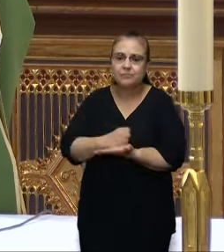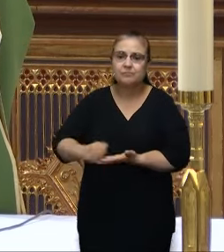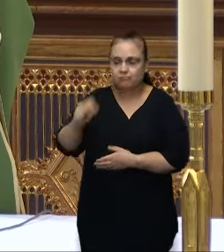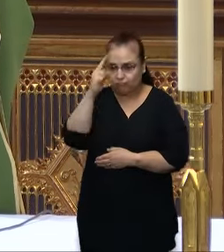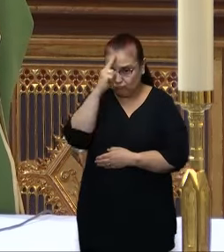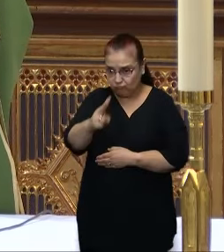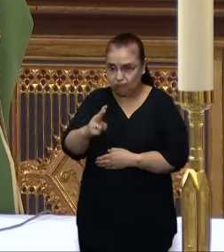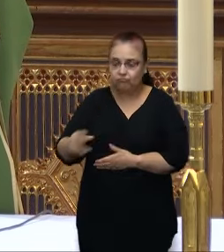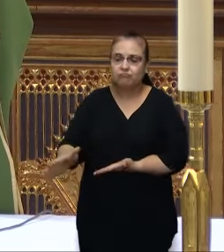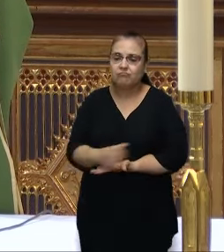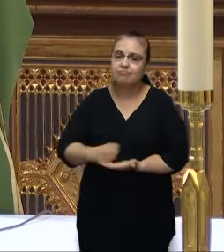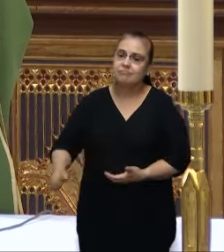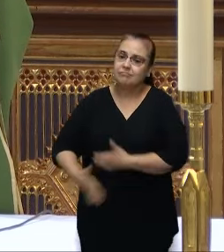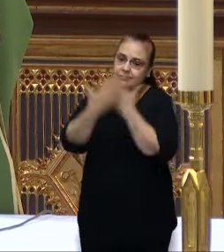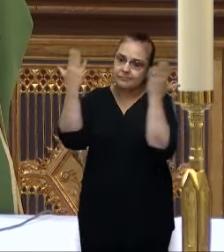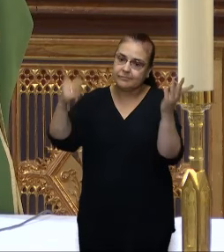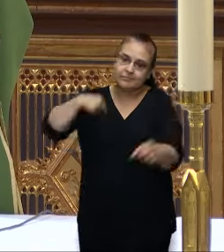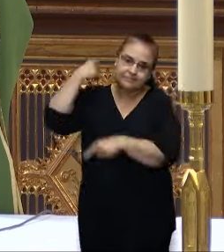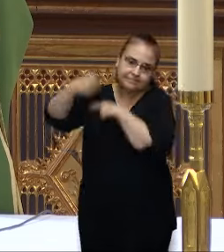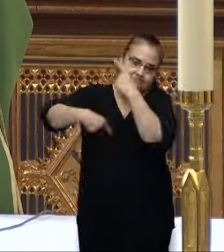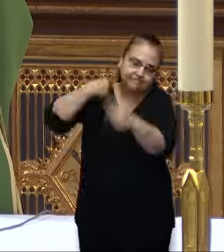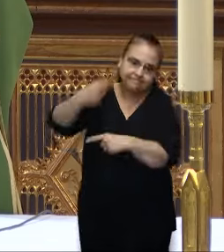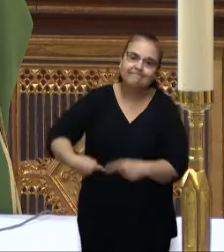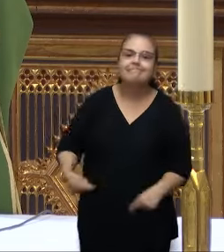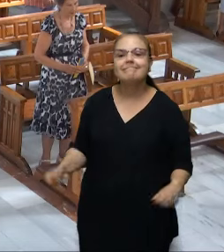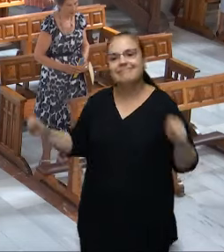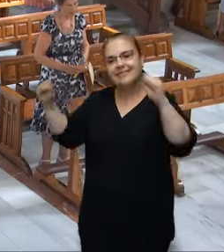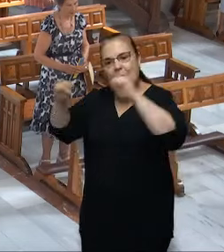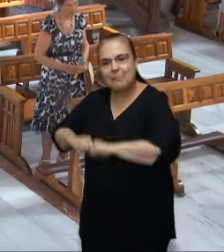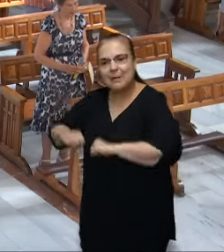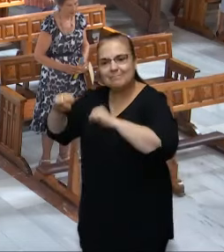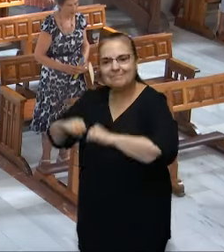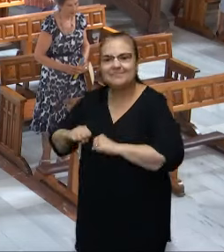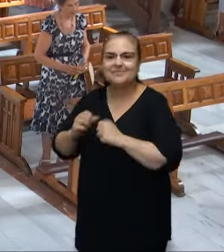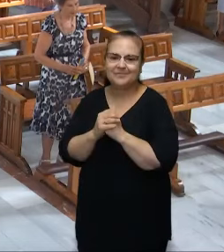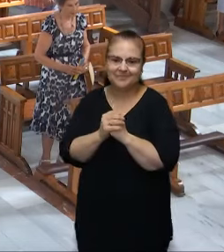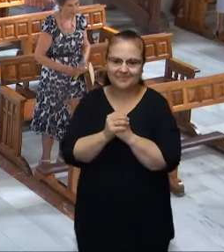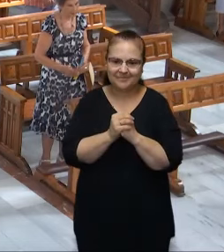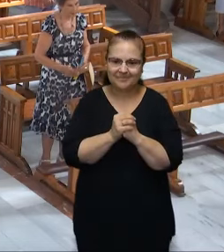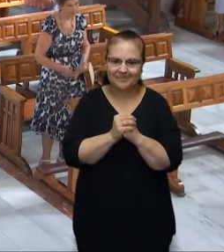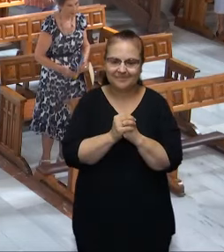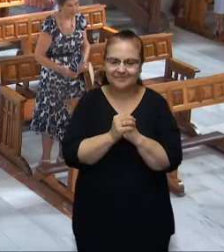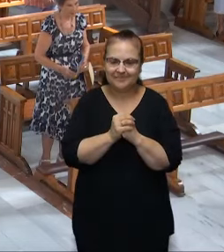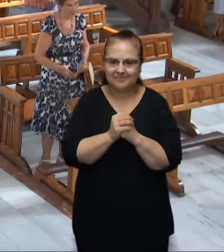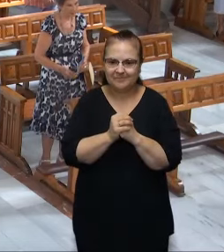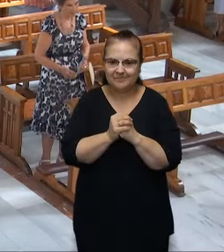Santo todo honor y toda Gloria Por los siglos de los siglos am